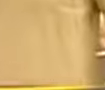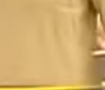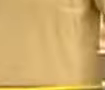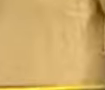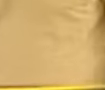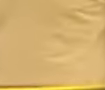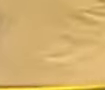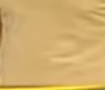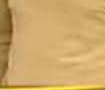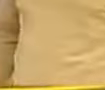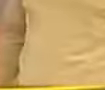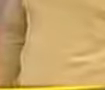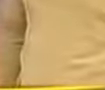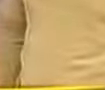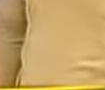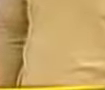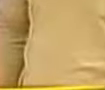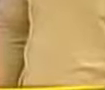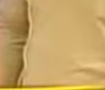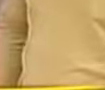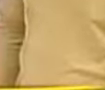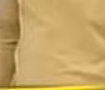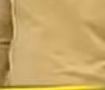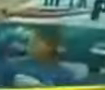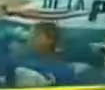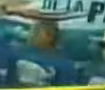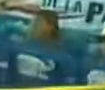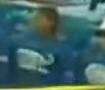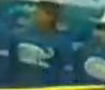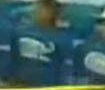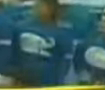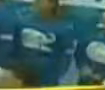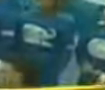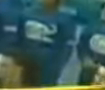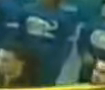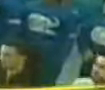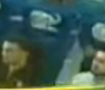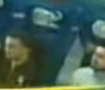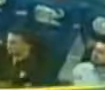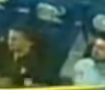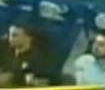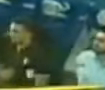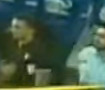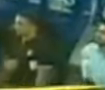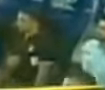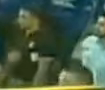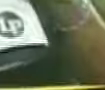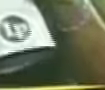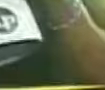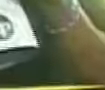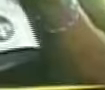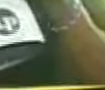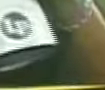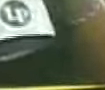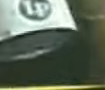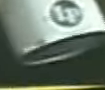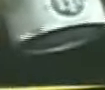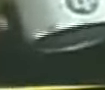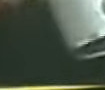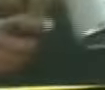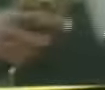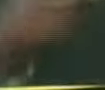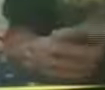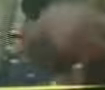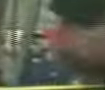todos del Poder Popular. Asimismo, el presidente de la República, Nicolás Maduro,